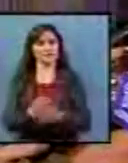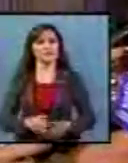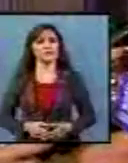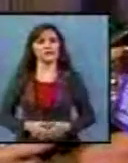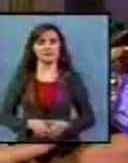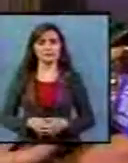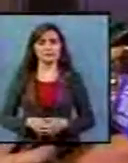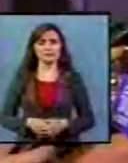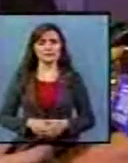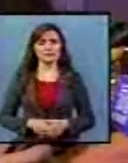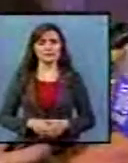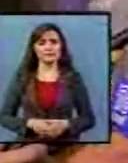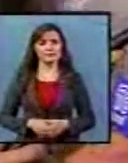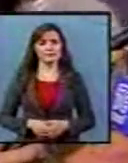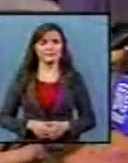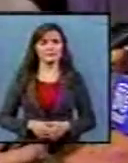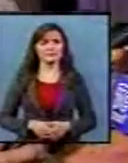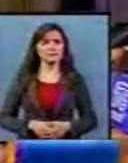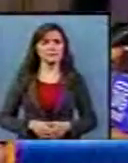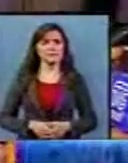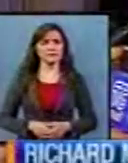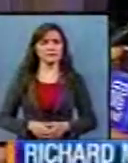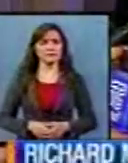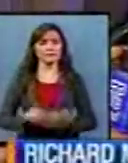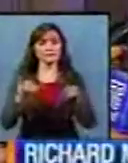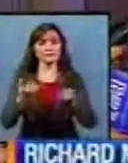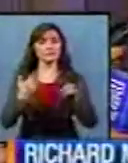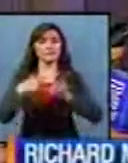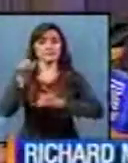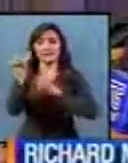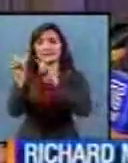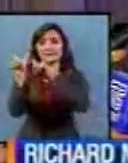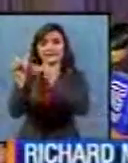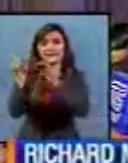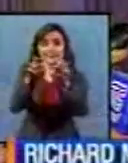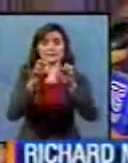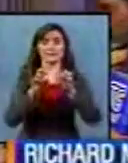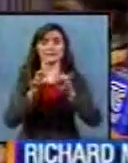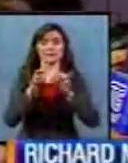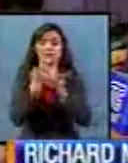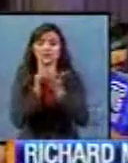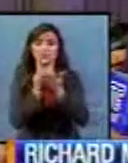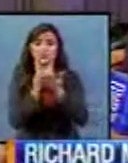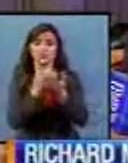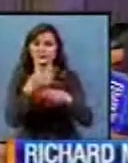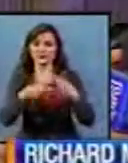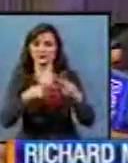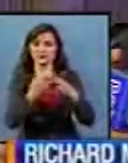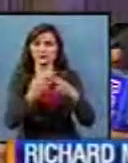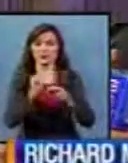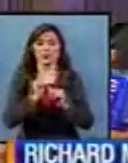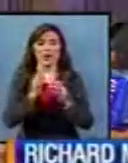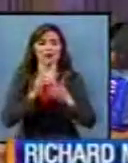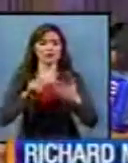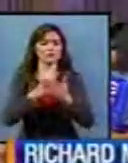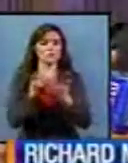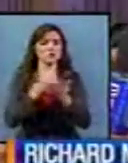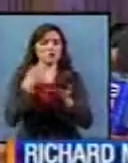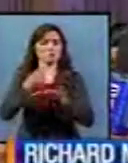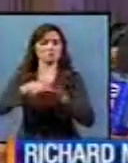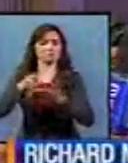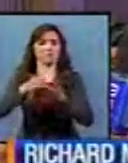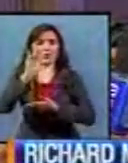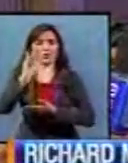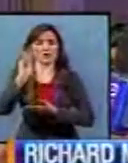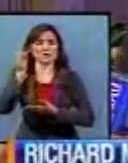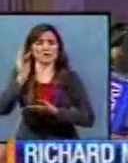Actualmente el 83% de las licencias ya se renuevan automáticamente, pero hay un 17% de licencias que se deben obtener